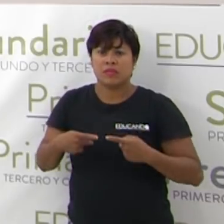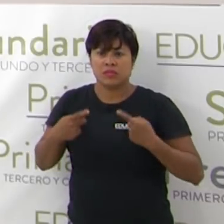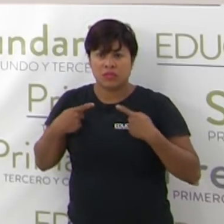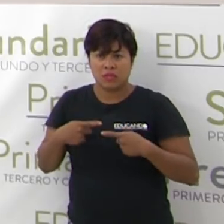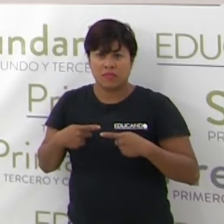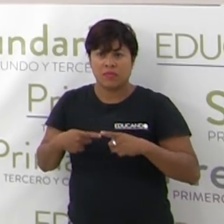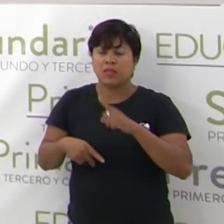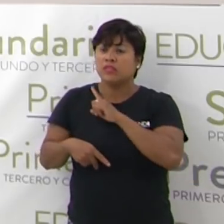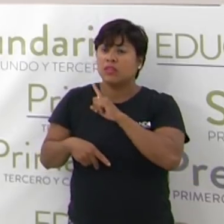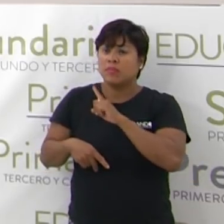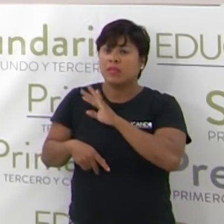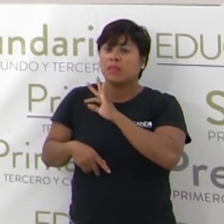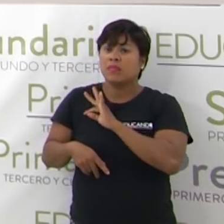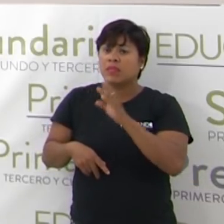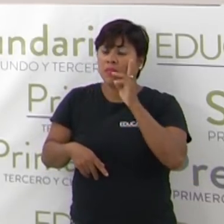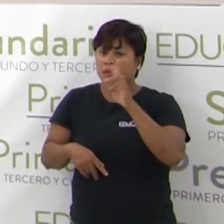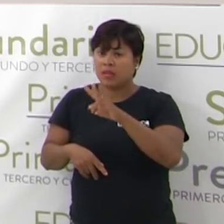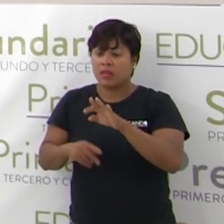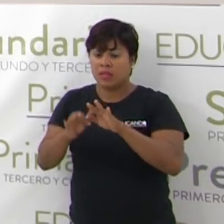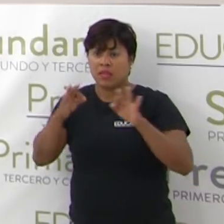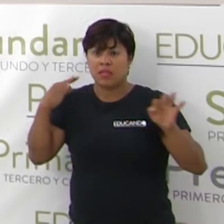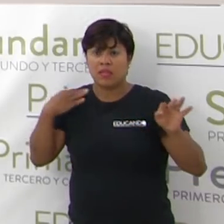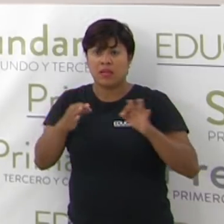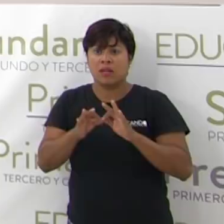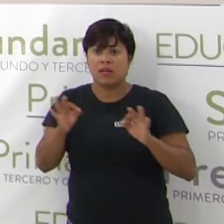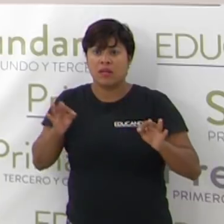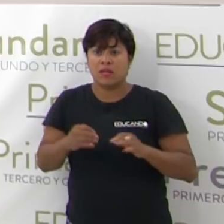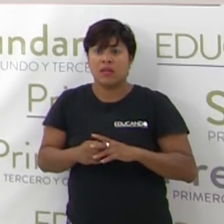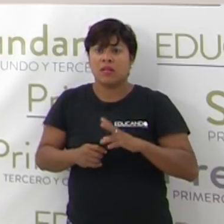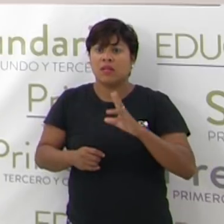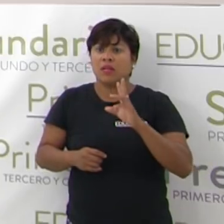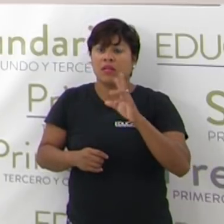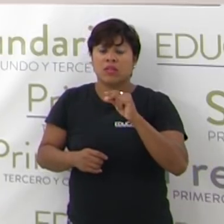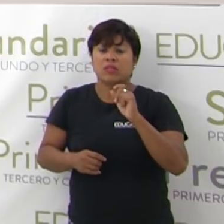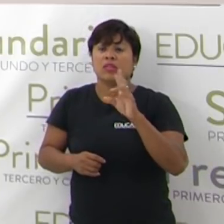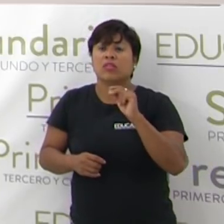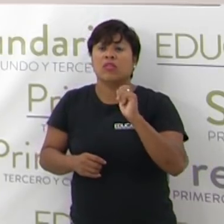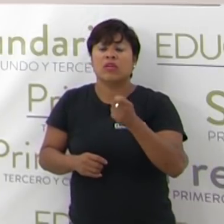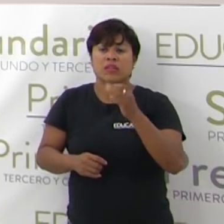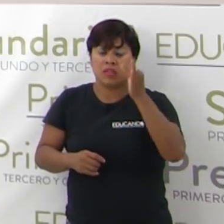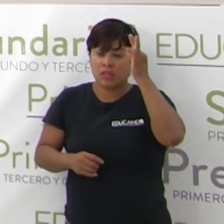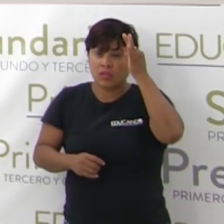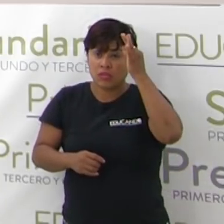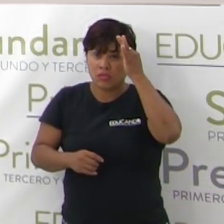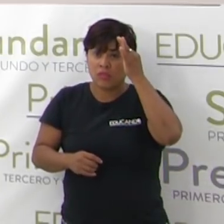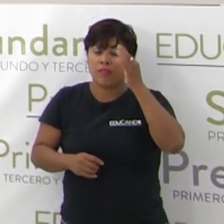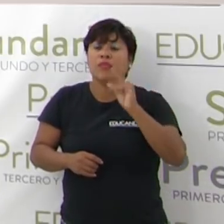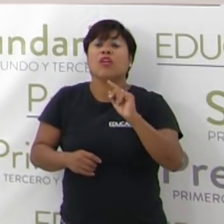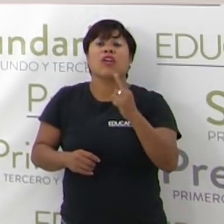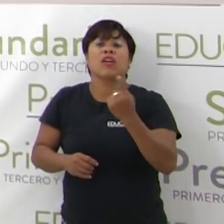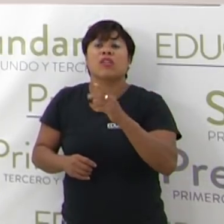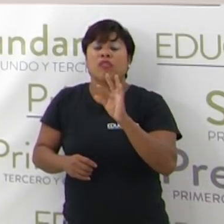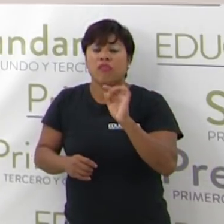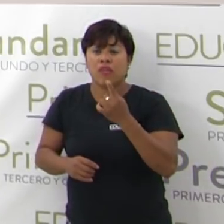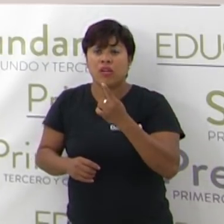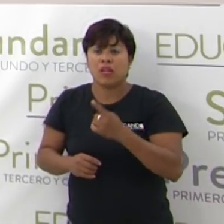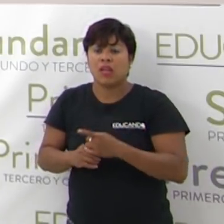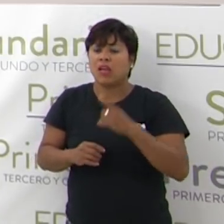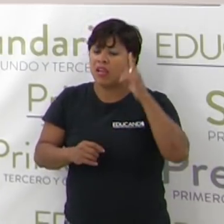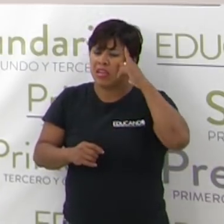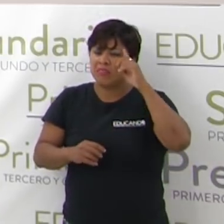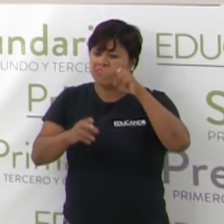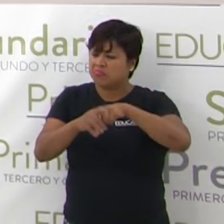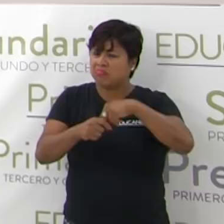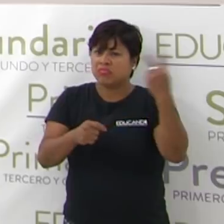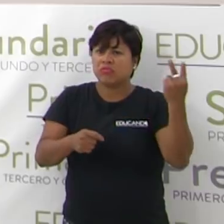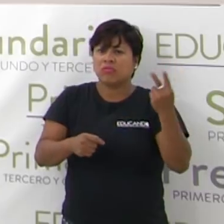Solamente podían ver la tela los que no fueran tontos, los que no fueran ineptos